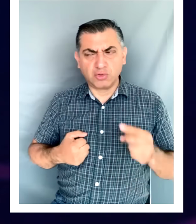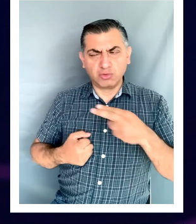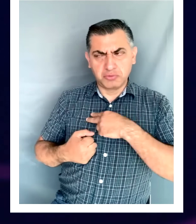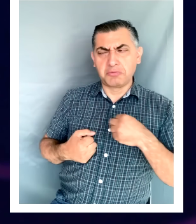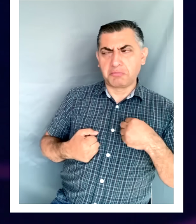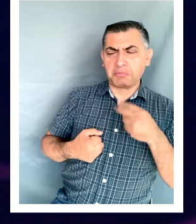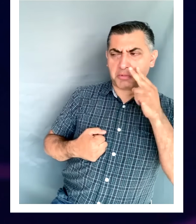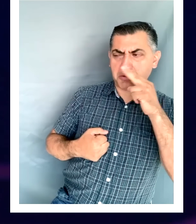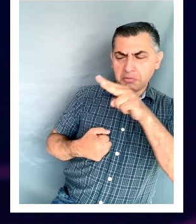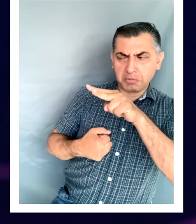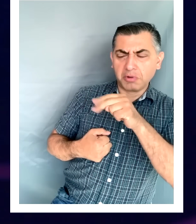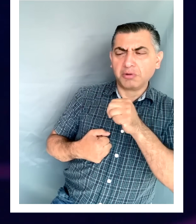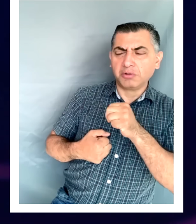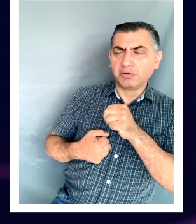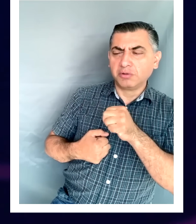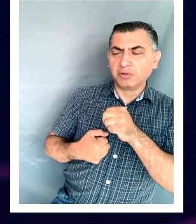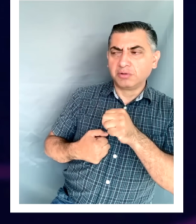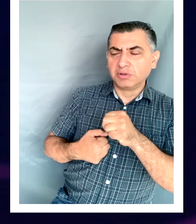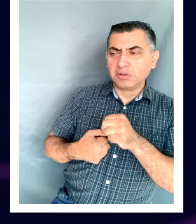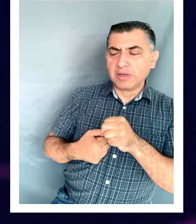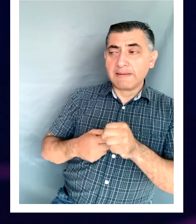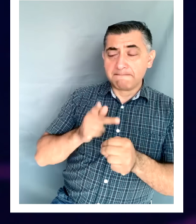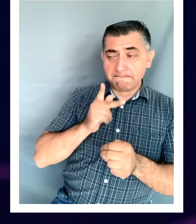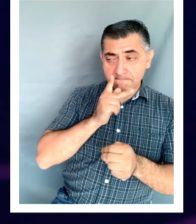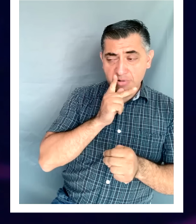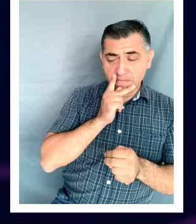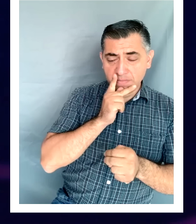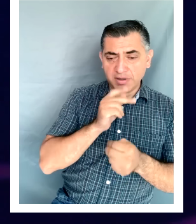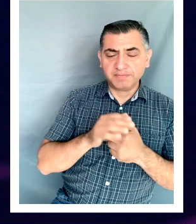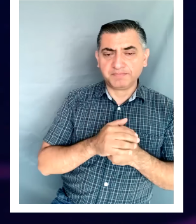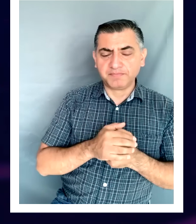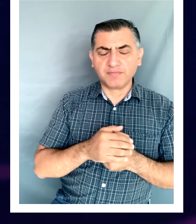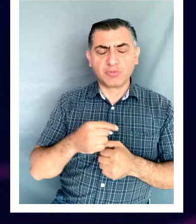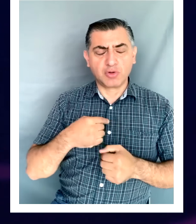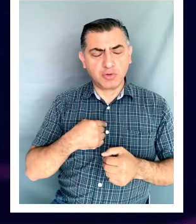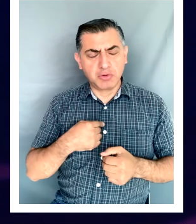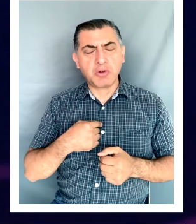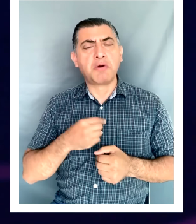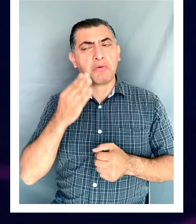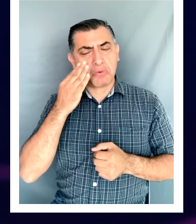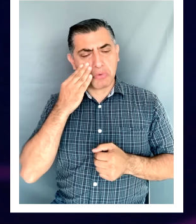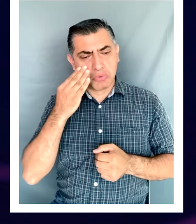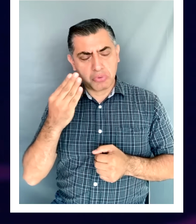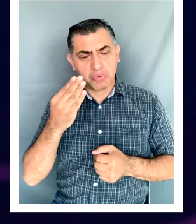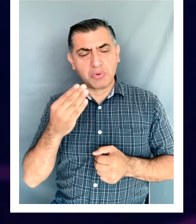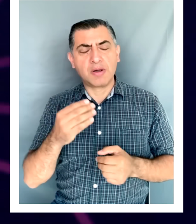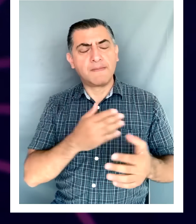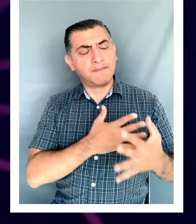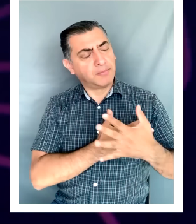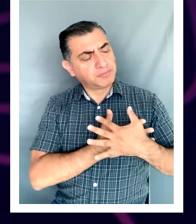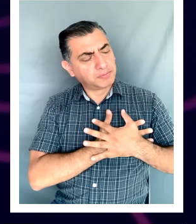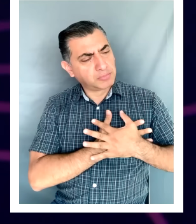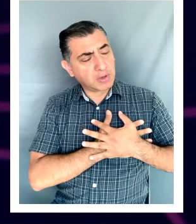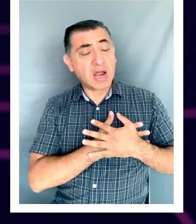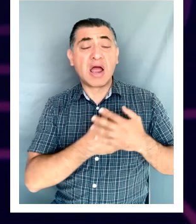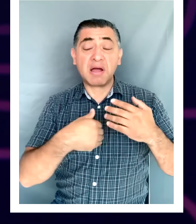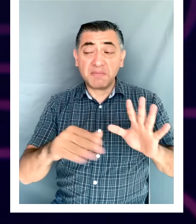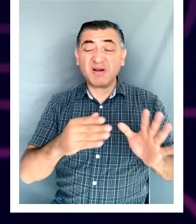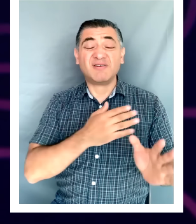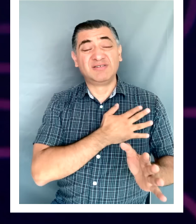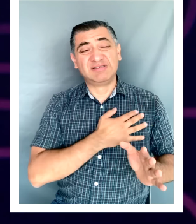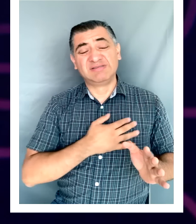debemos asumir nuestro papel de vivir una paternidad responsable y amorosa si ellos rechazan